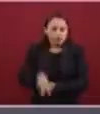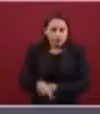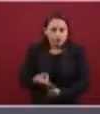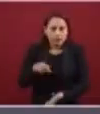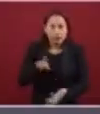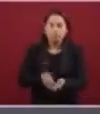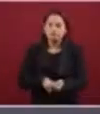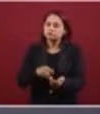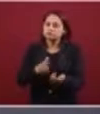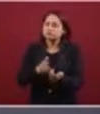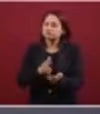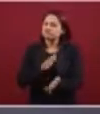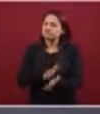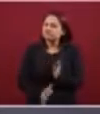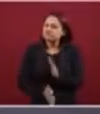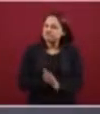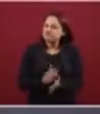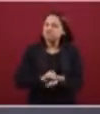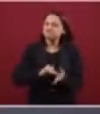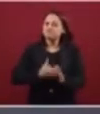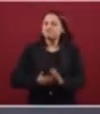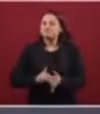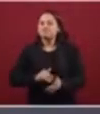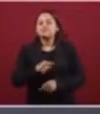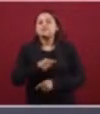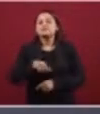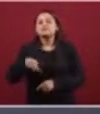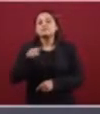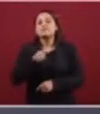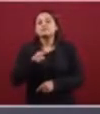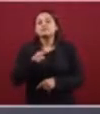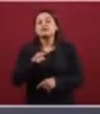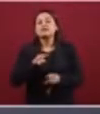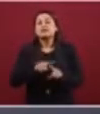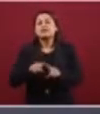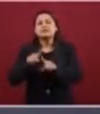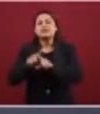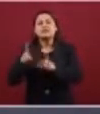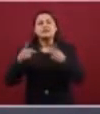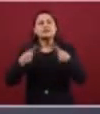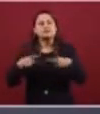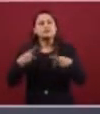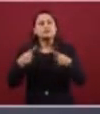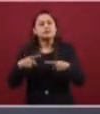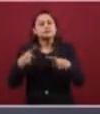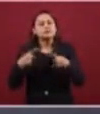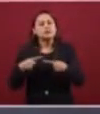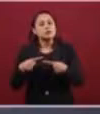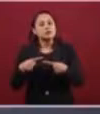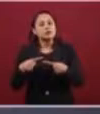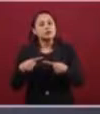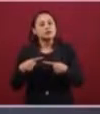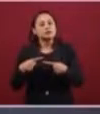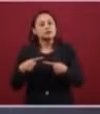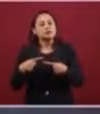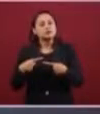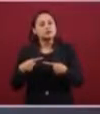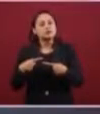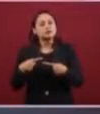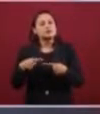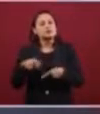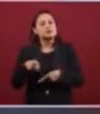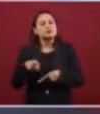que estaba rodeada de un equipo de cercanos, de pues